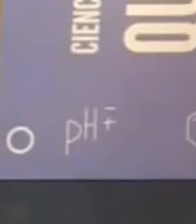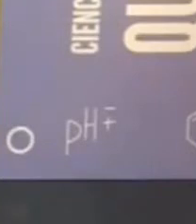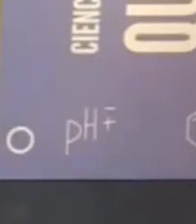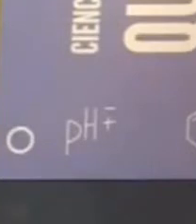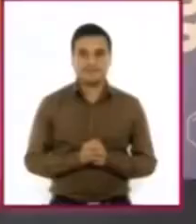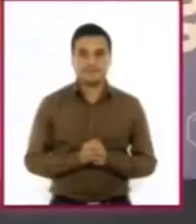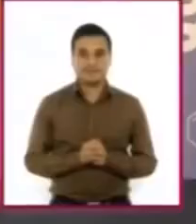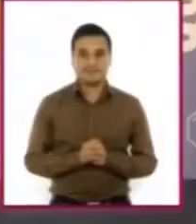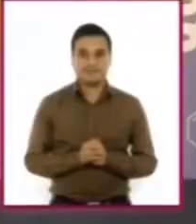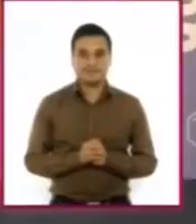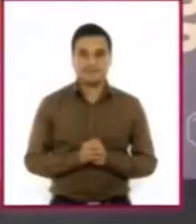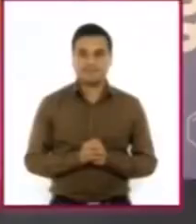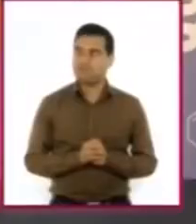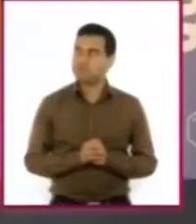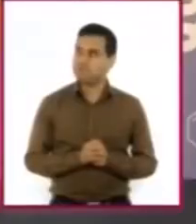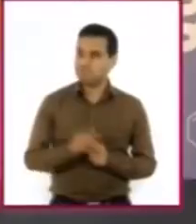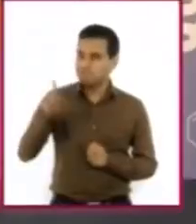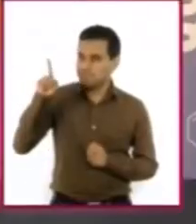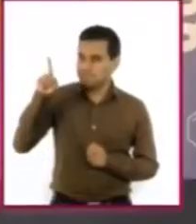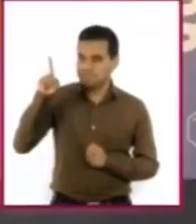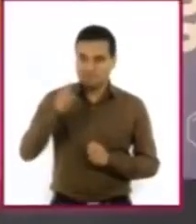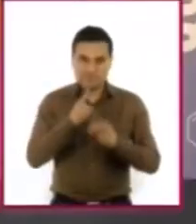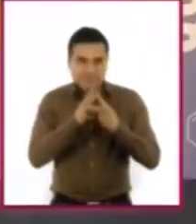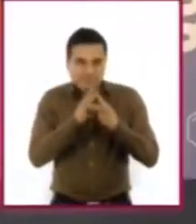¿Qué propiedad de la materia se mide con ellas?